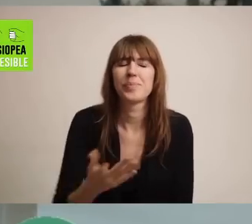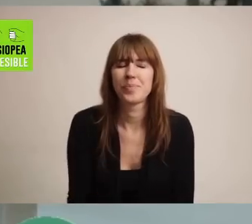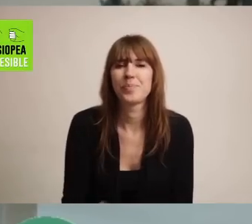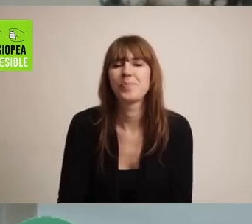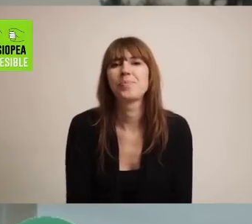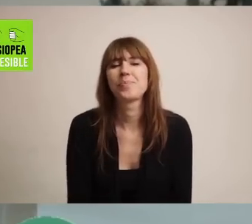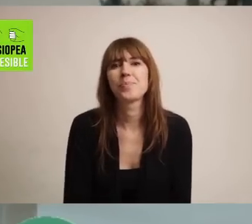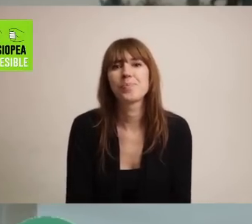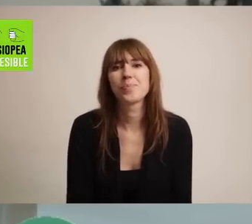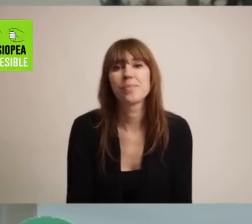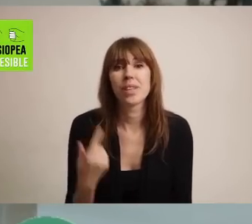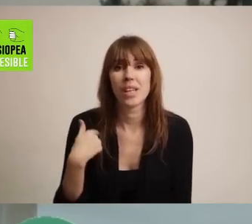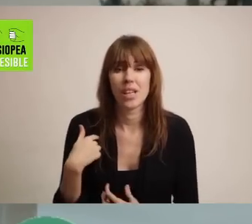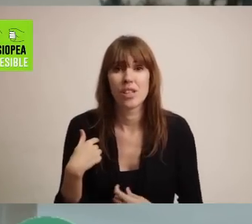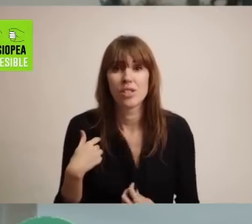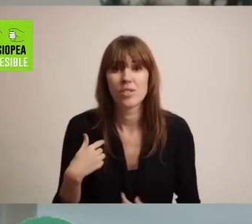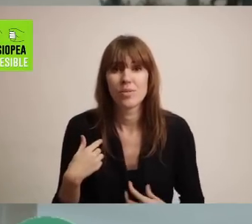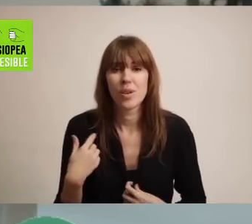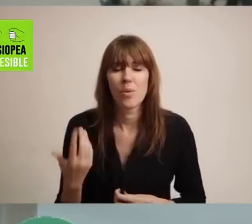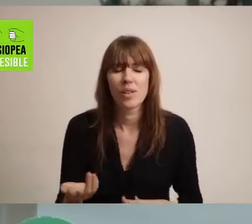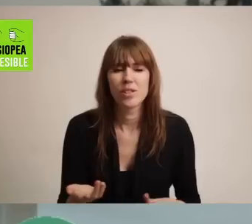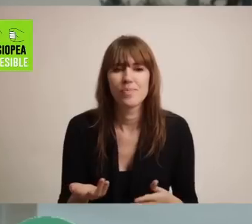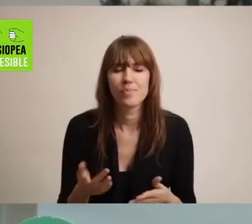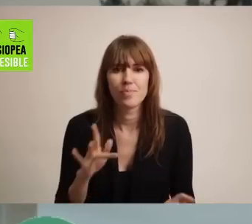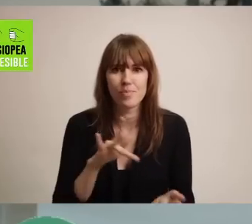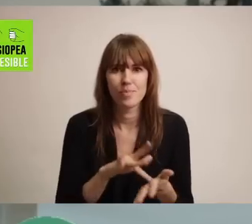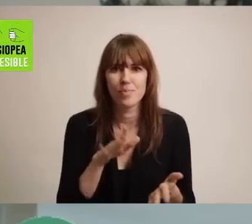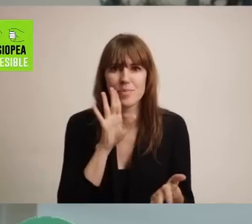Yo cuando lo probé,